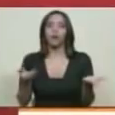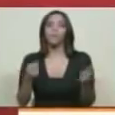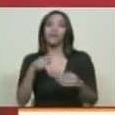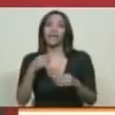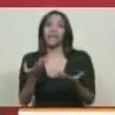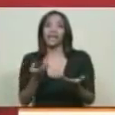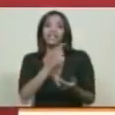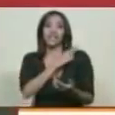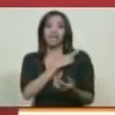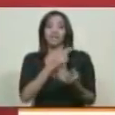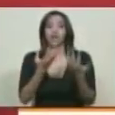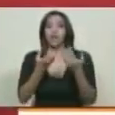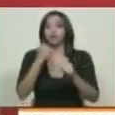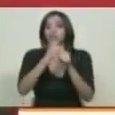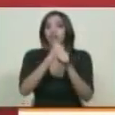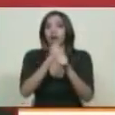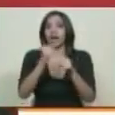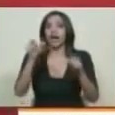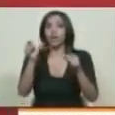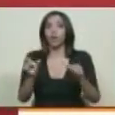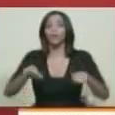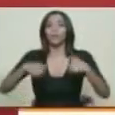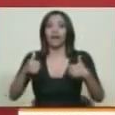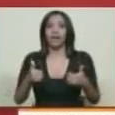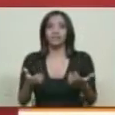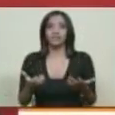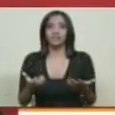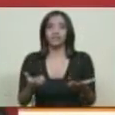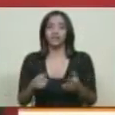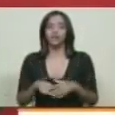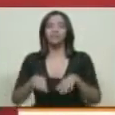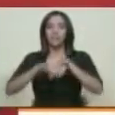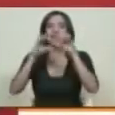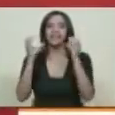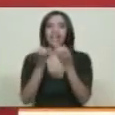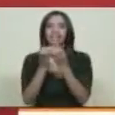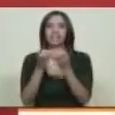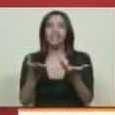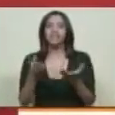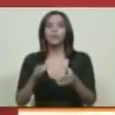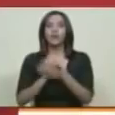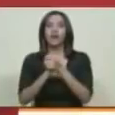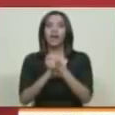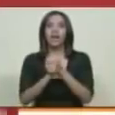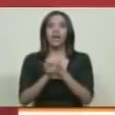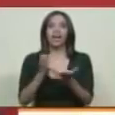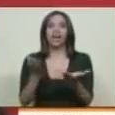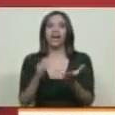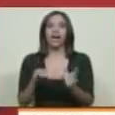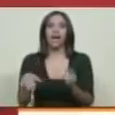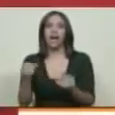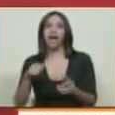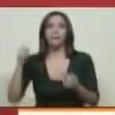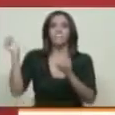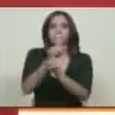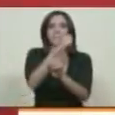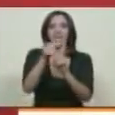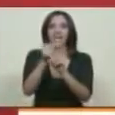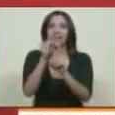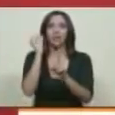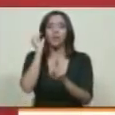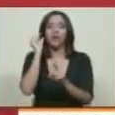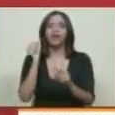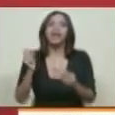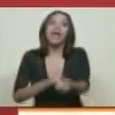empleado más, porque aquí vamos a empezar, porque también esto es un tema de clase, hermano. Ese poco el compañero que salieron a pegar la nubia, hermano, esto es una